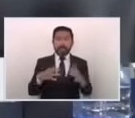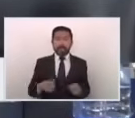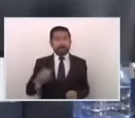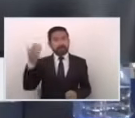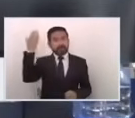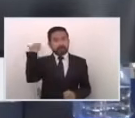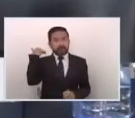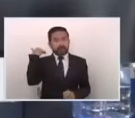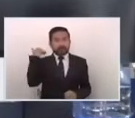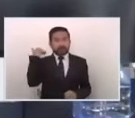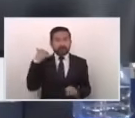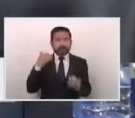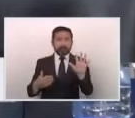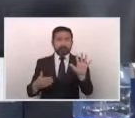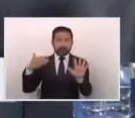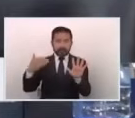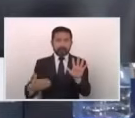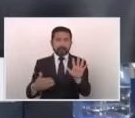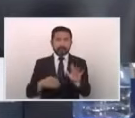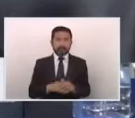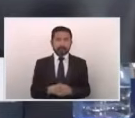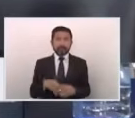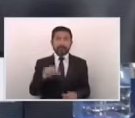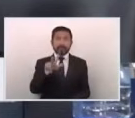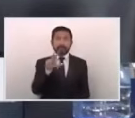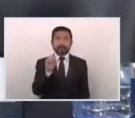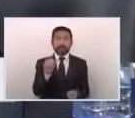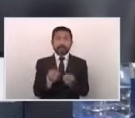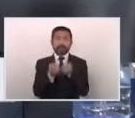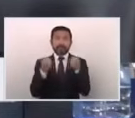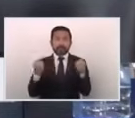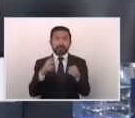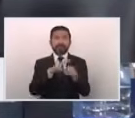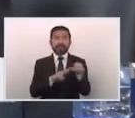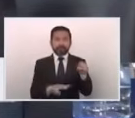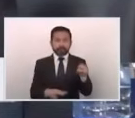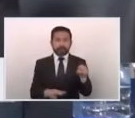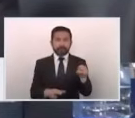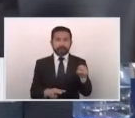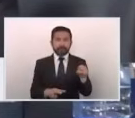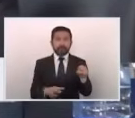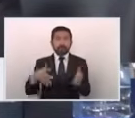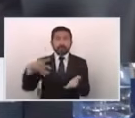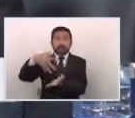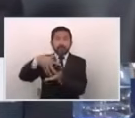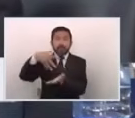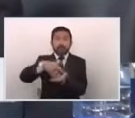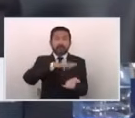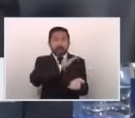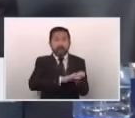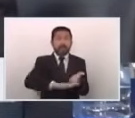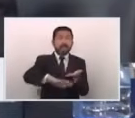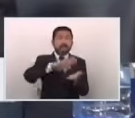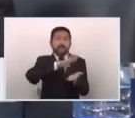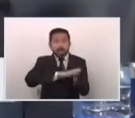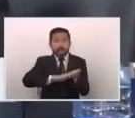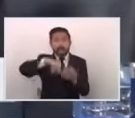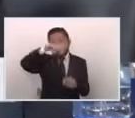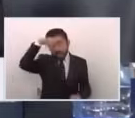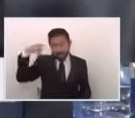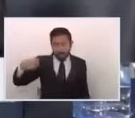Períodos de 5 años, 30 millones, lo que tenía que pagar el pueblo salvadoreño para esa